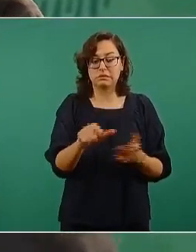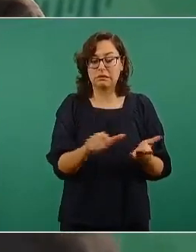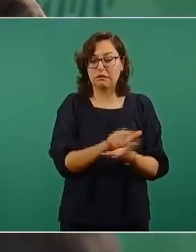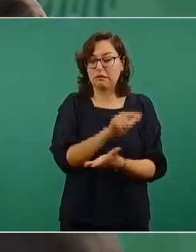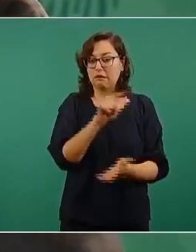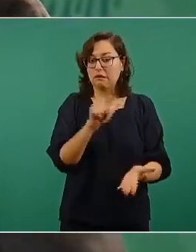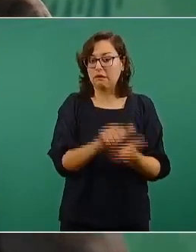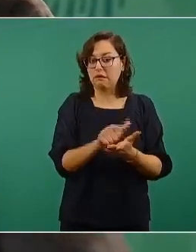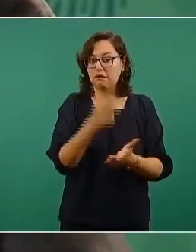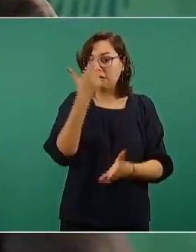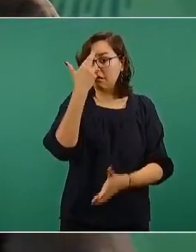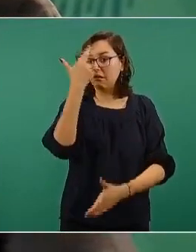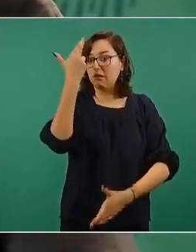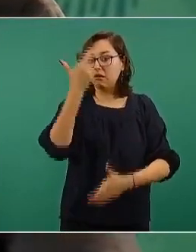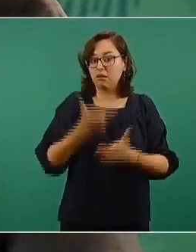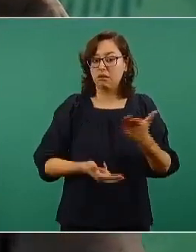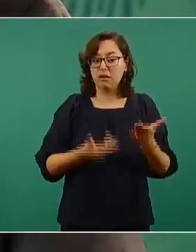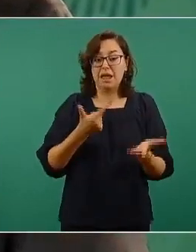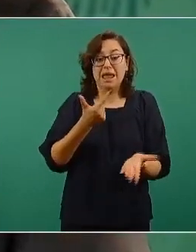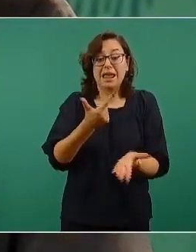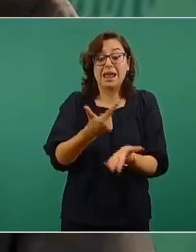el robo de combustible